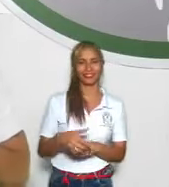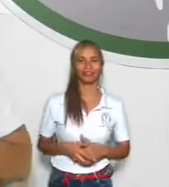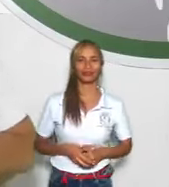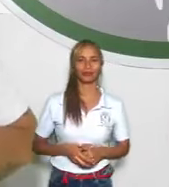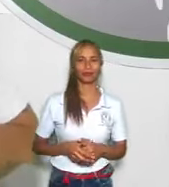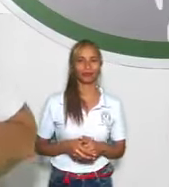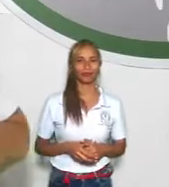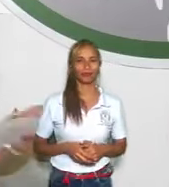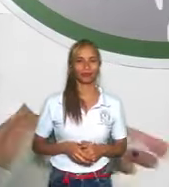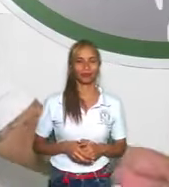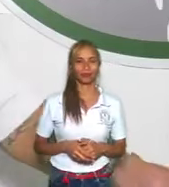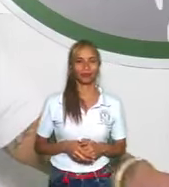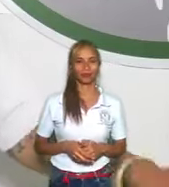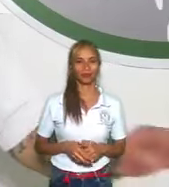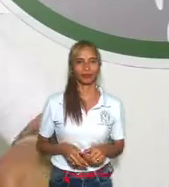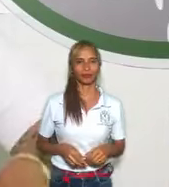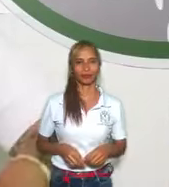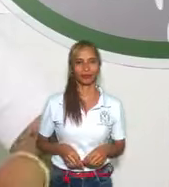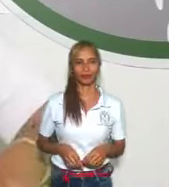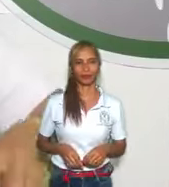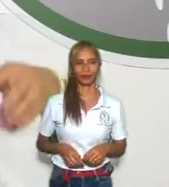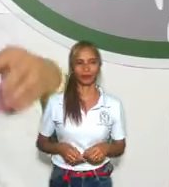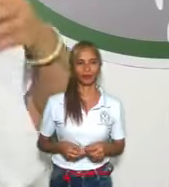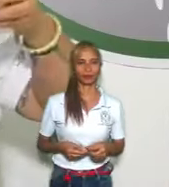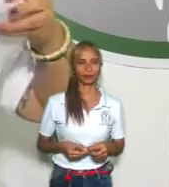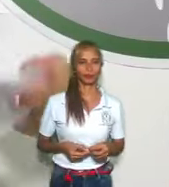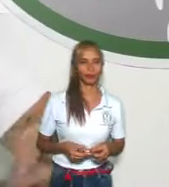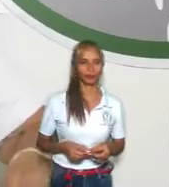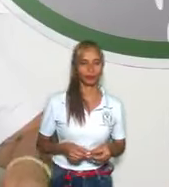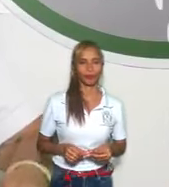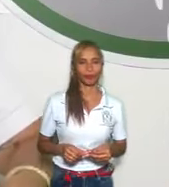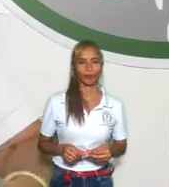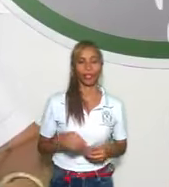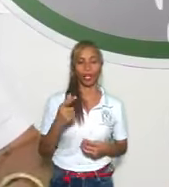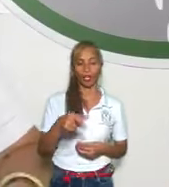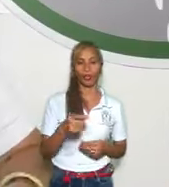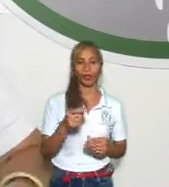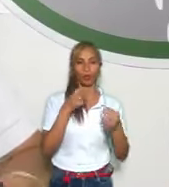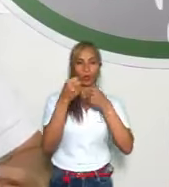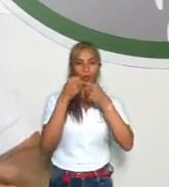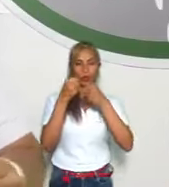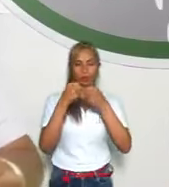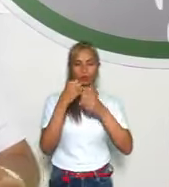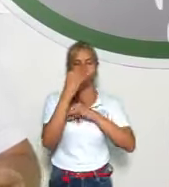Eco Noticias, novedades internacionales, nacionales y locales.